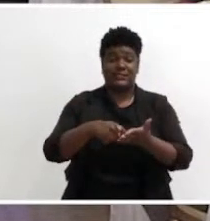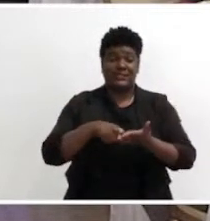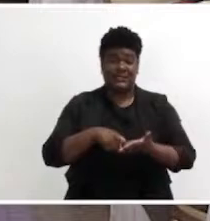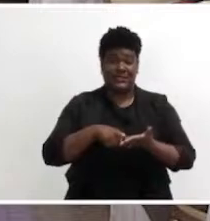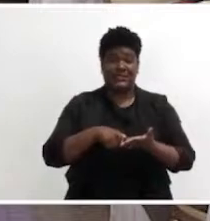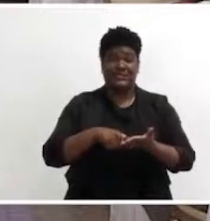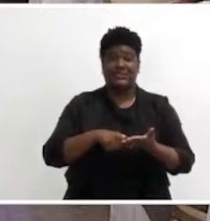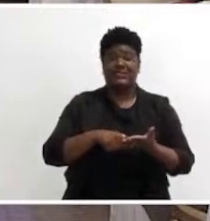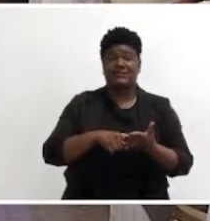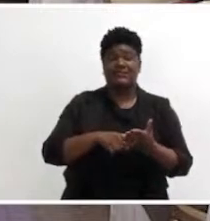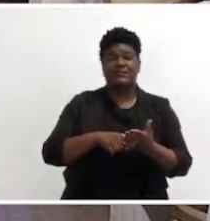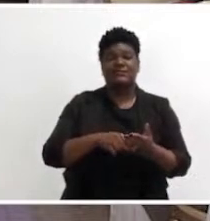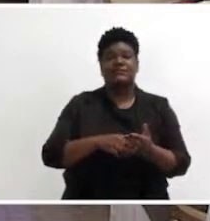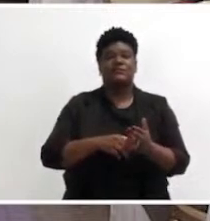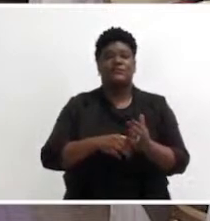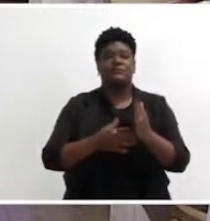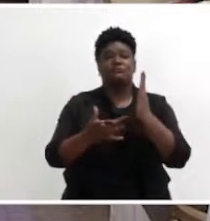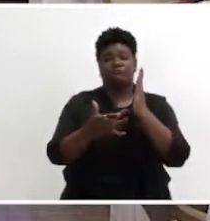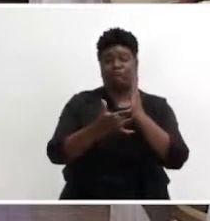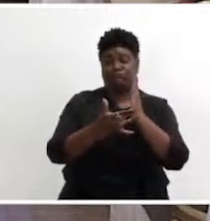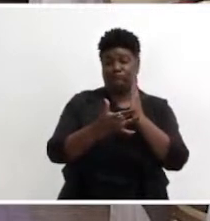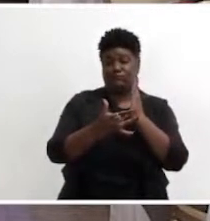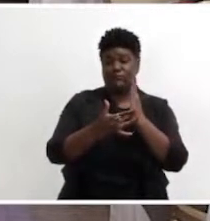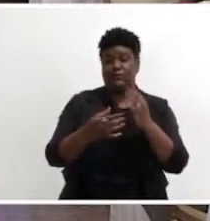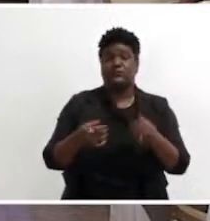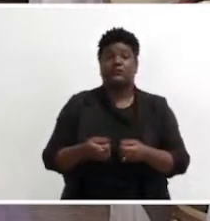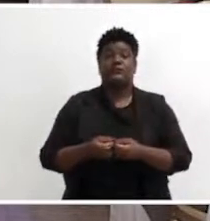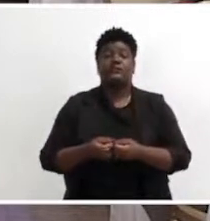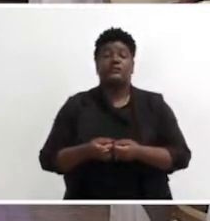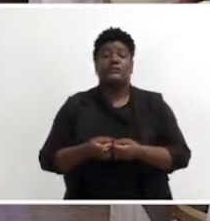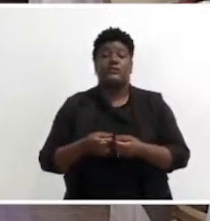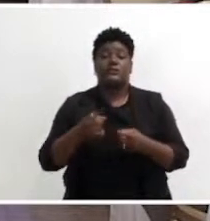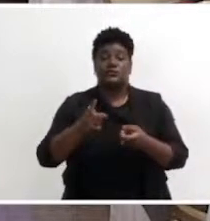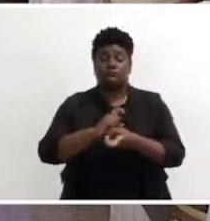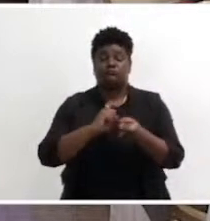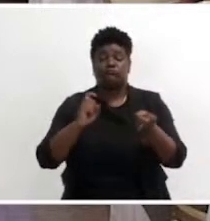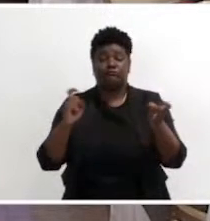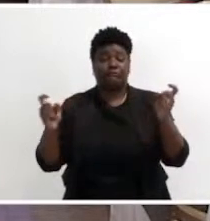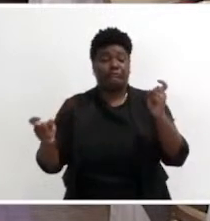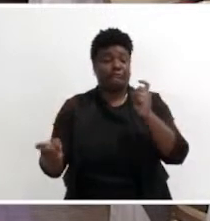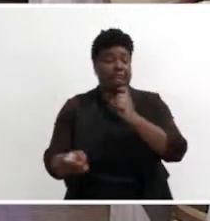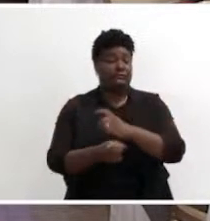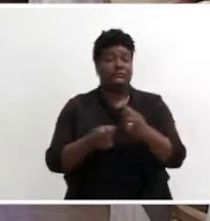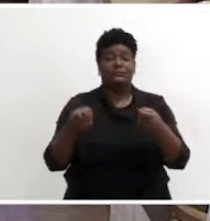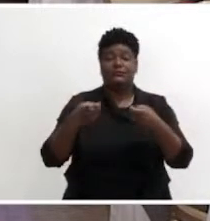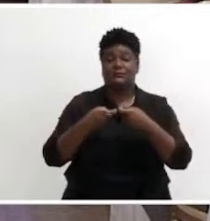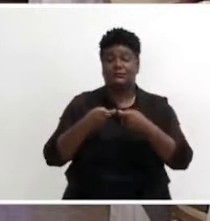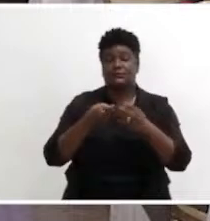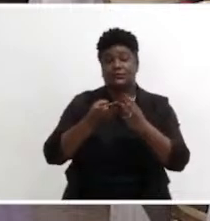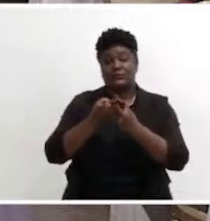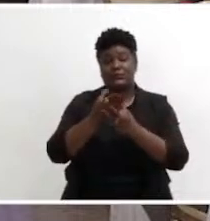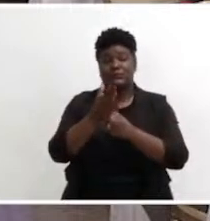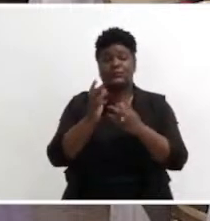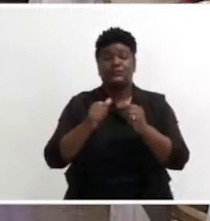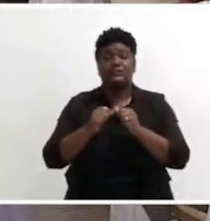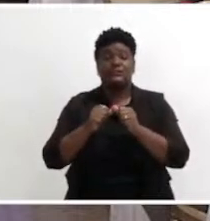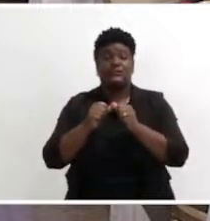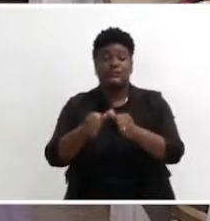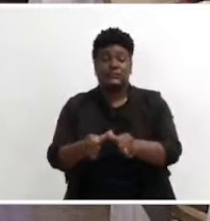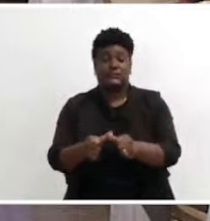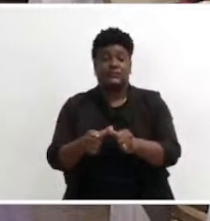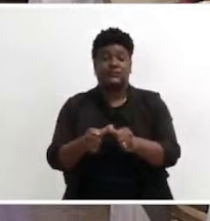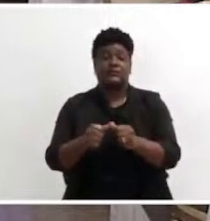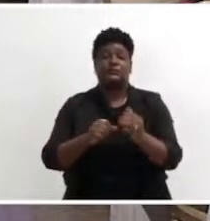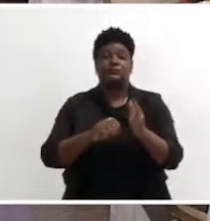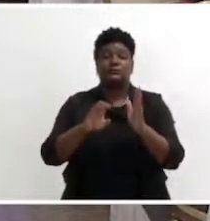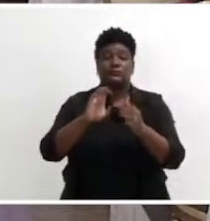lo que es la digitalización han convertido a los semiconductores en un motor para lo que es la economía, clave también en lo que